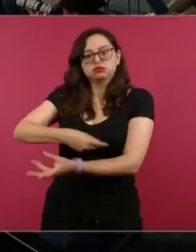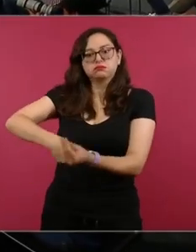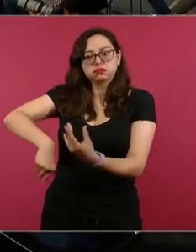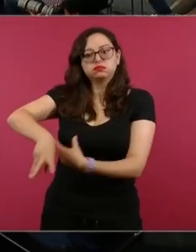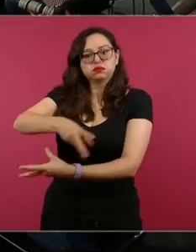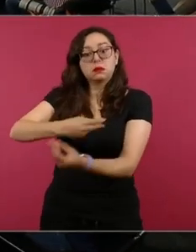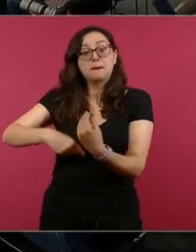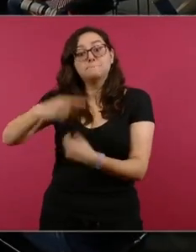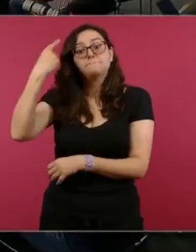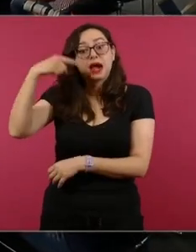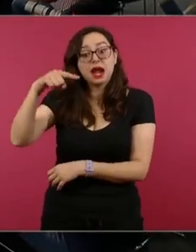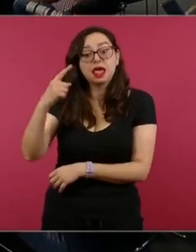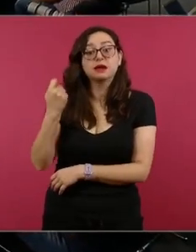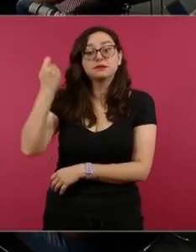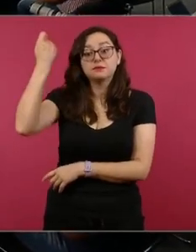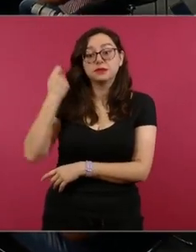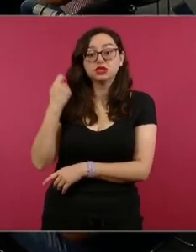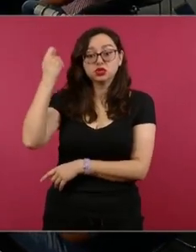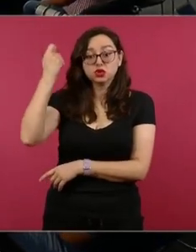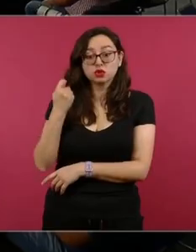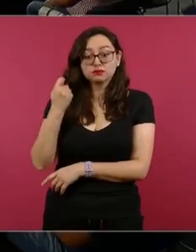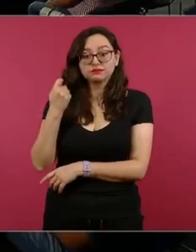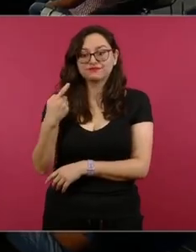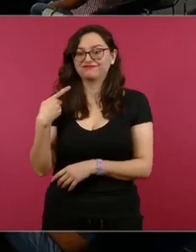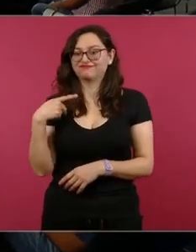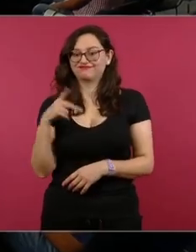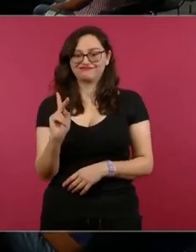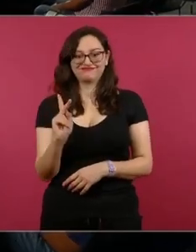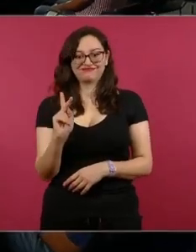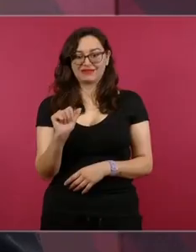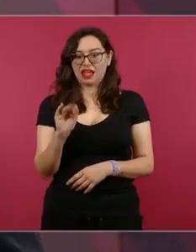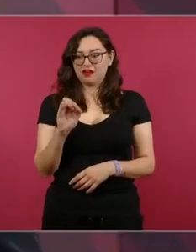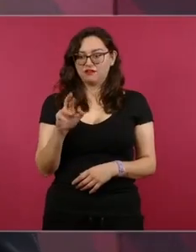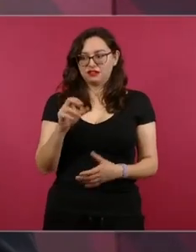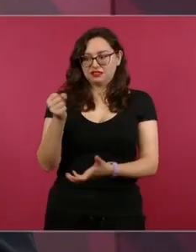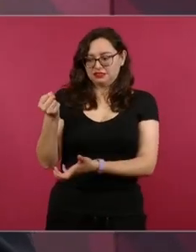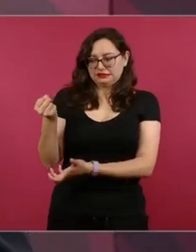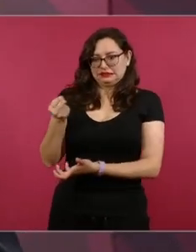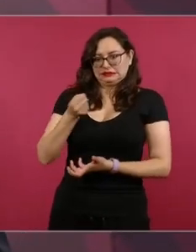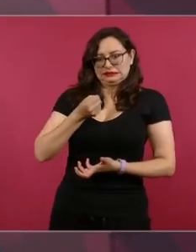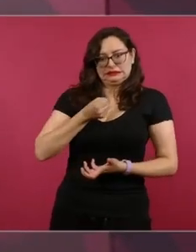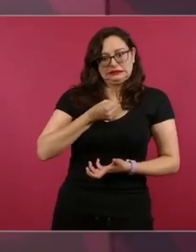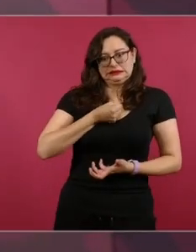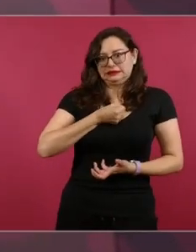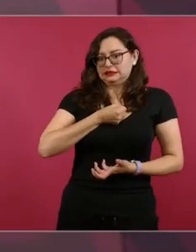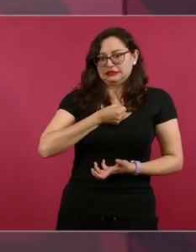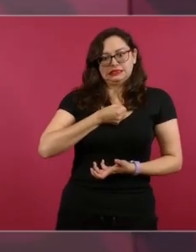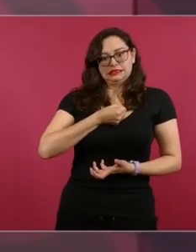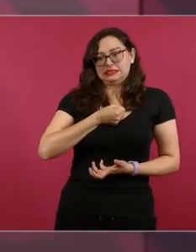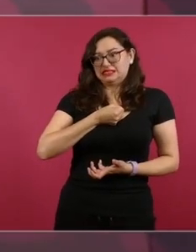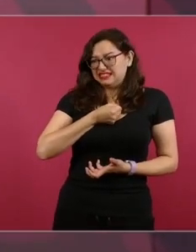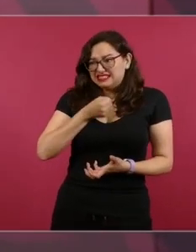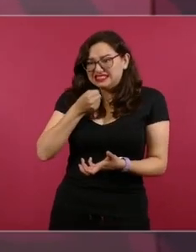Pero eso no lo quieren entregar las Afores, porque o